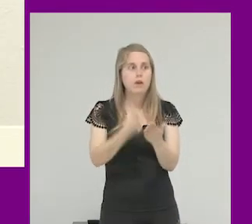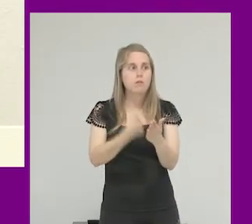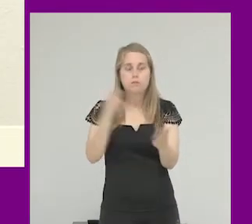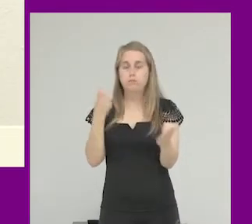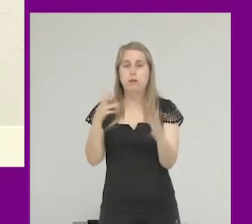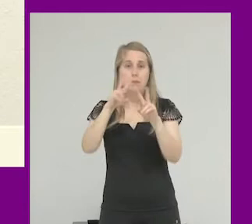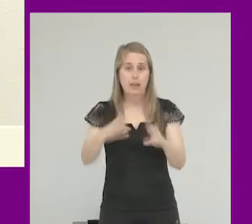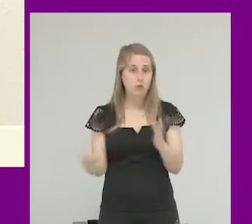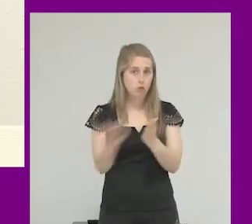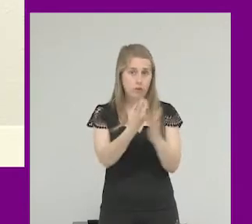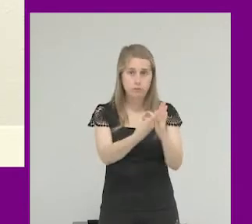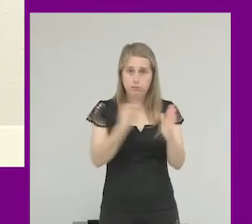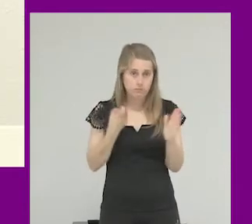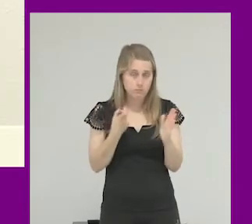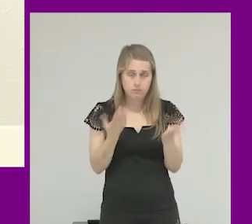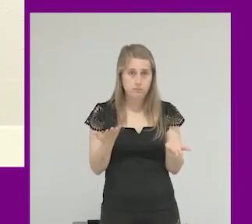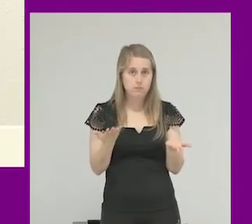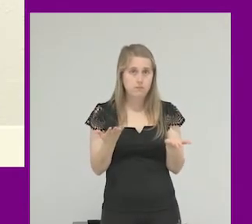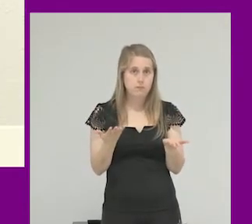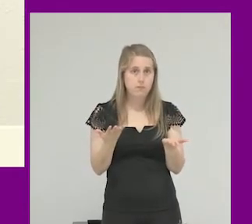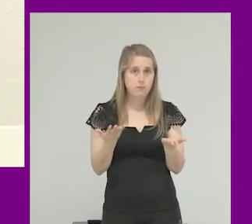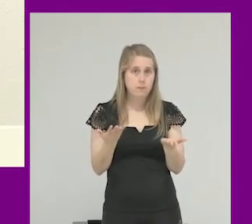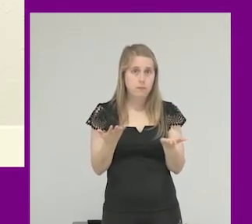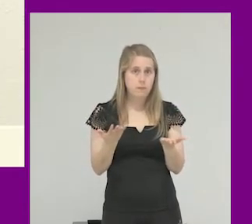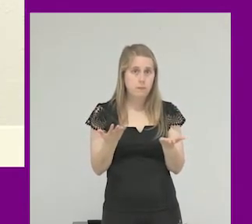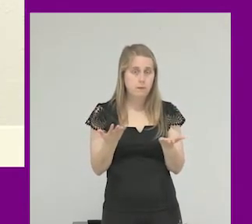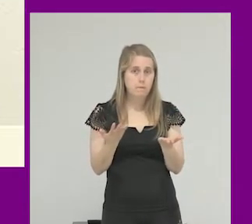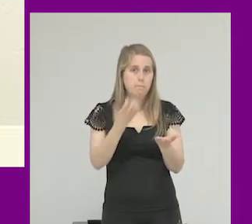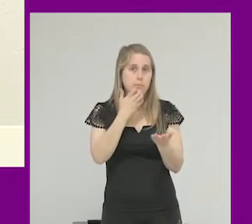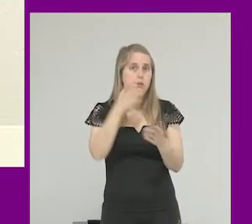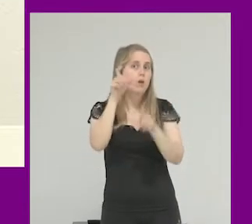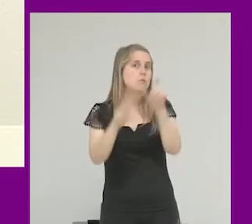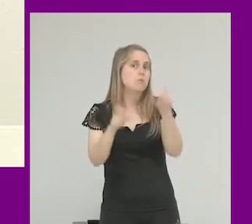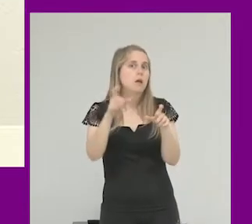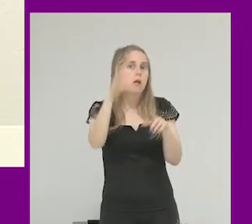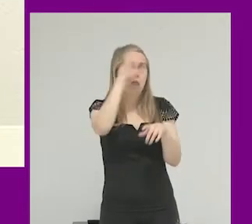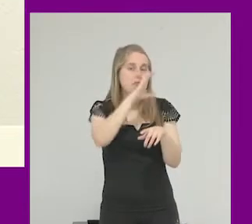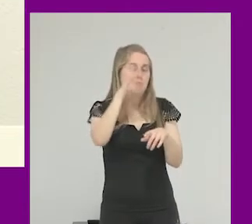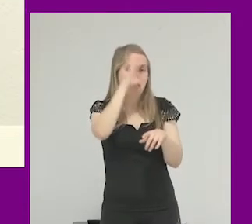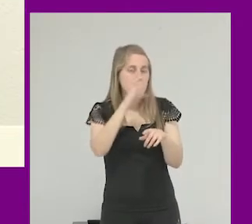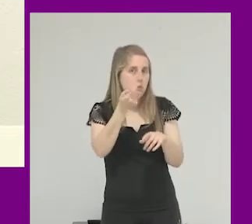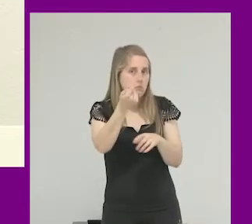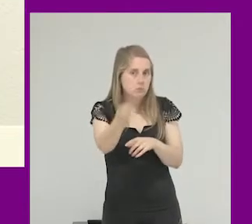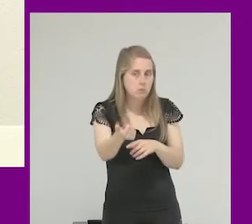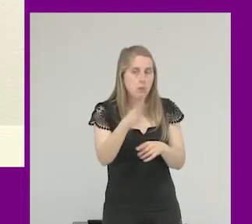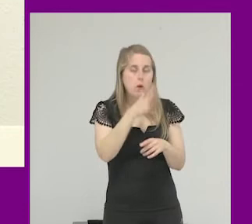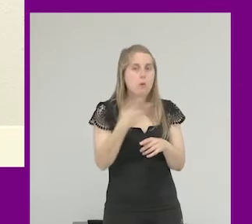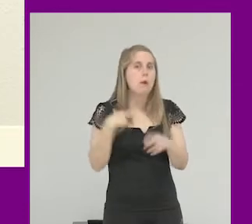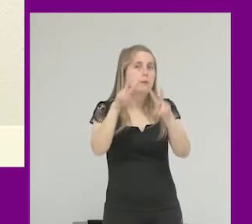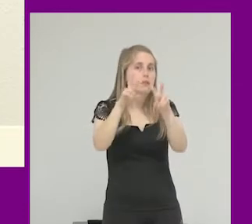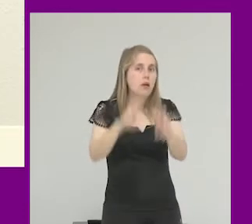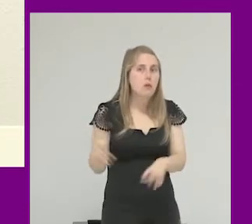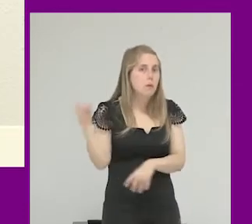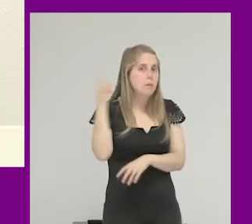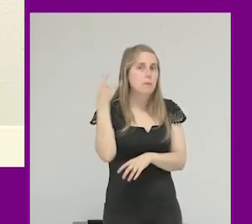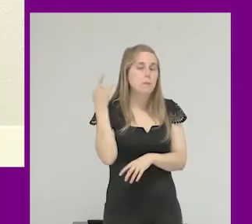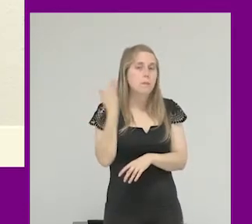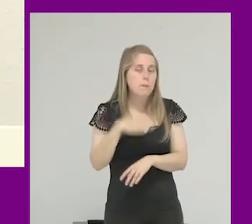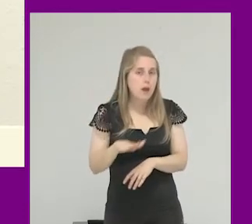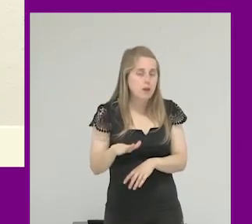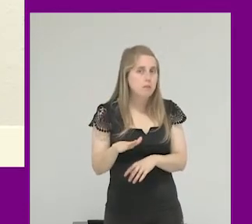investigación, además con criterios muy poco científicos, porque cuando se habla de una investigación mala, se